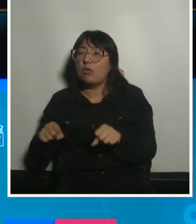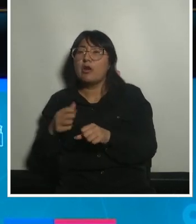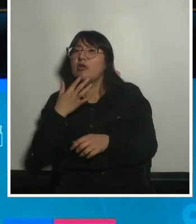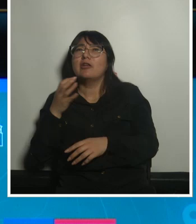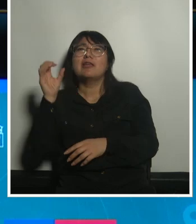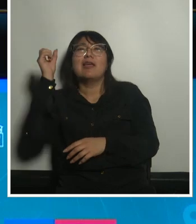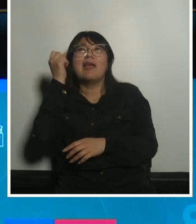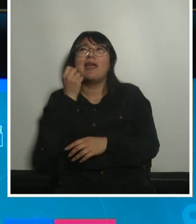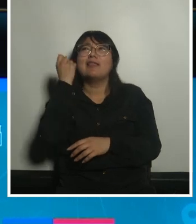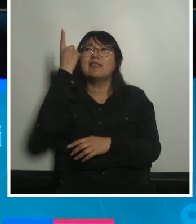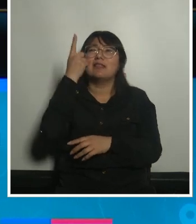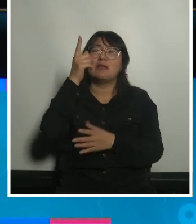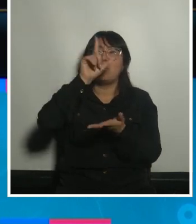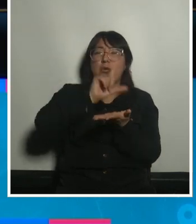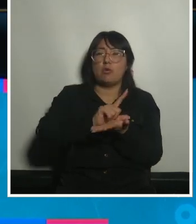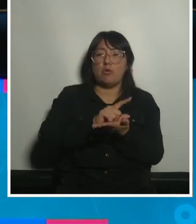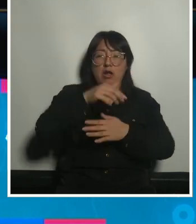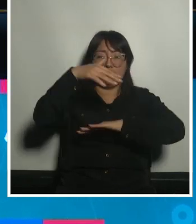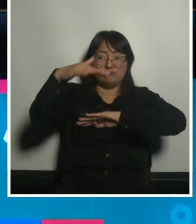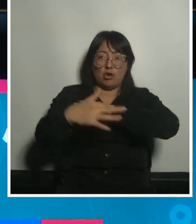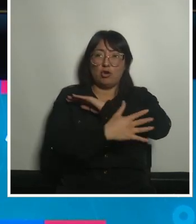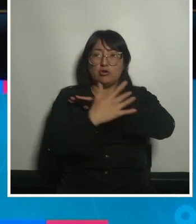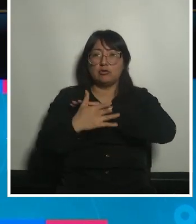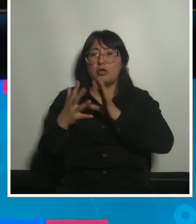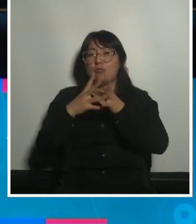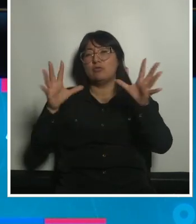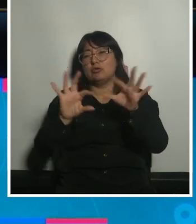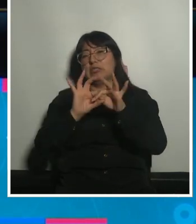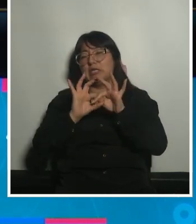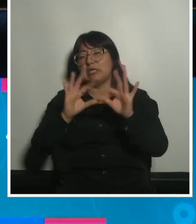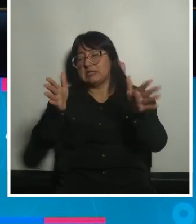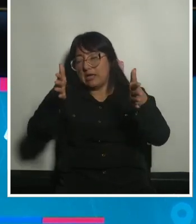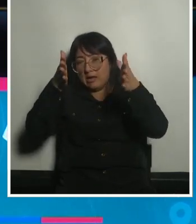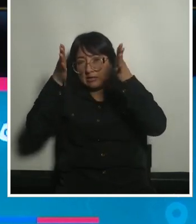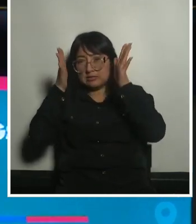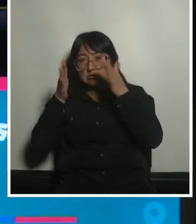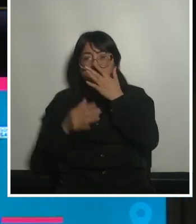por zona costera. Bueno, muchas gracias por la atención.